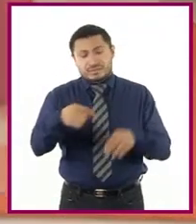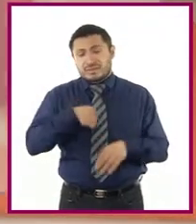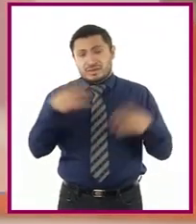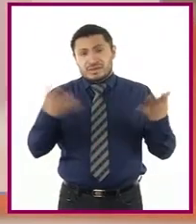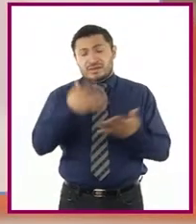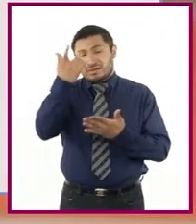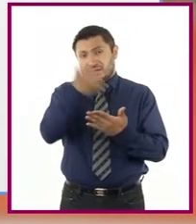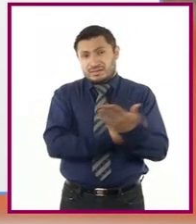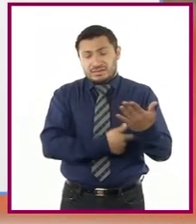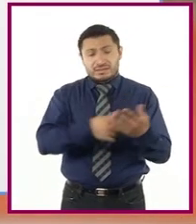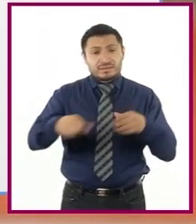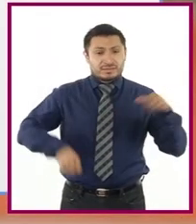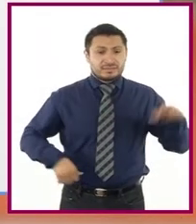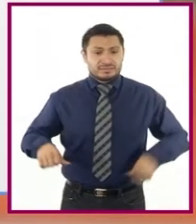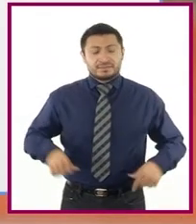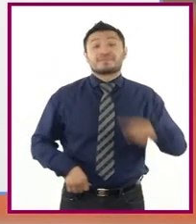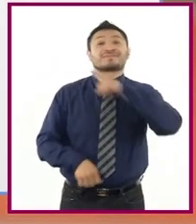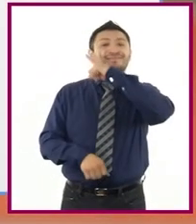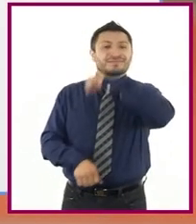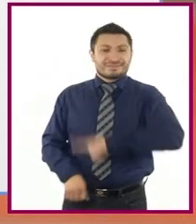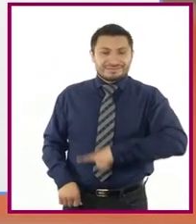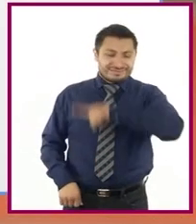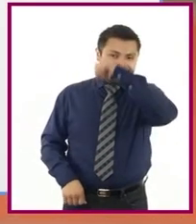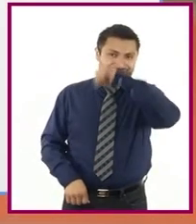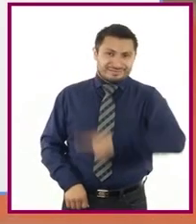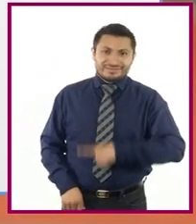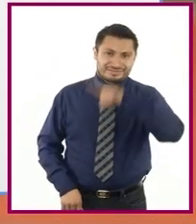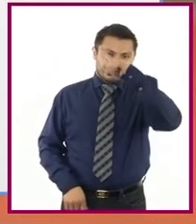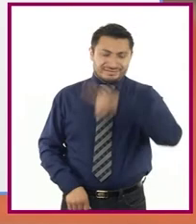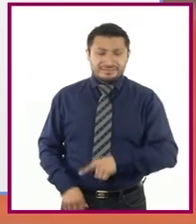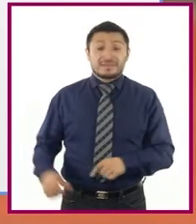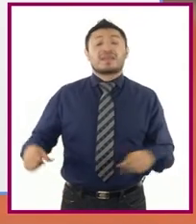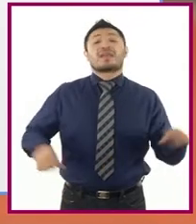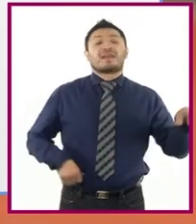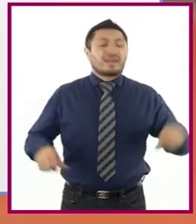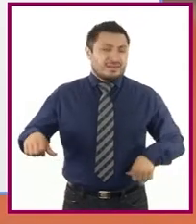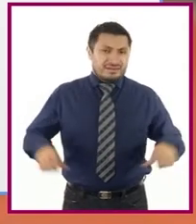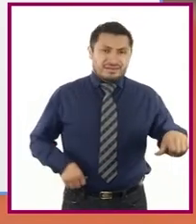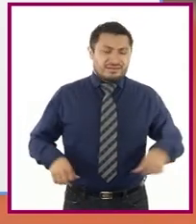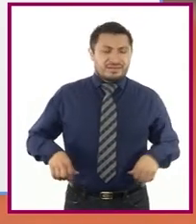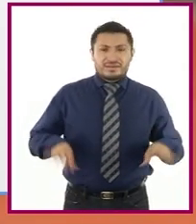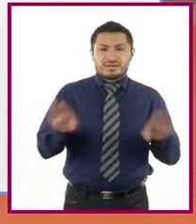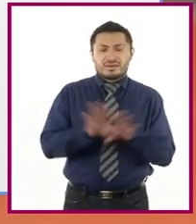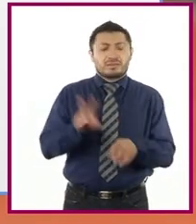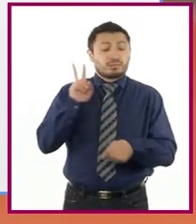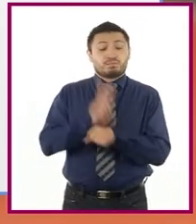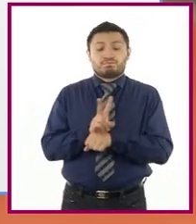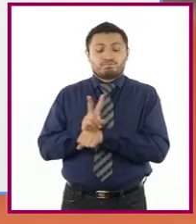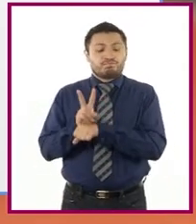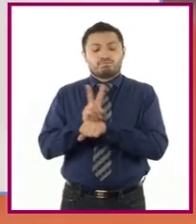de acciones. En este caso, son operaciones y acciones de supervisión,